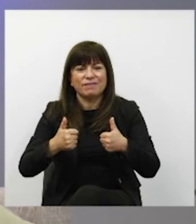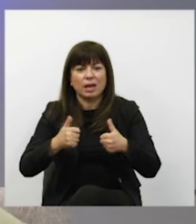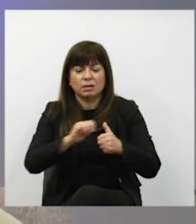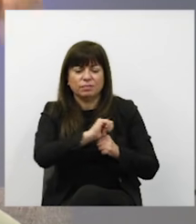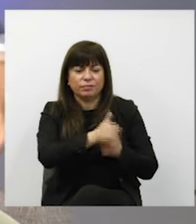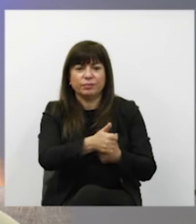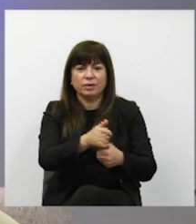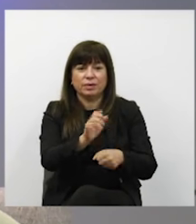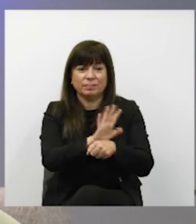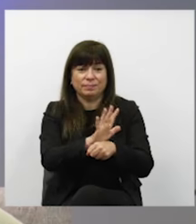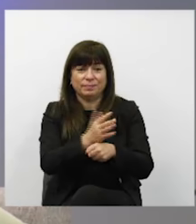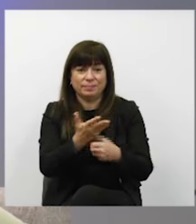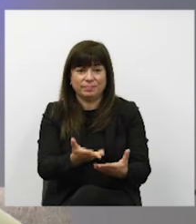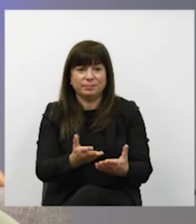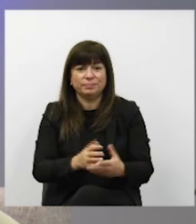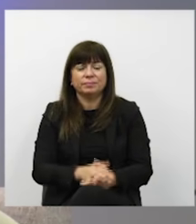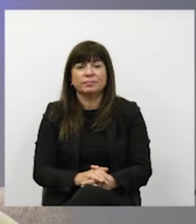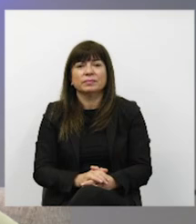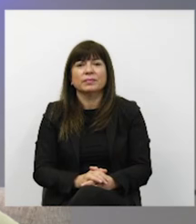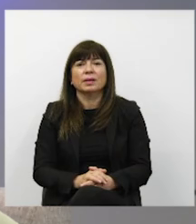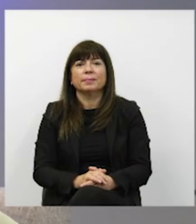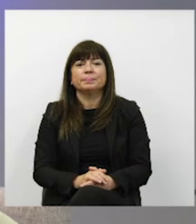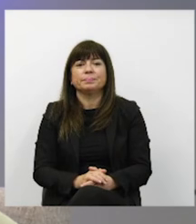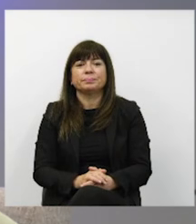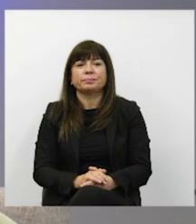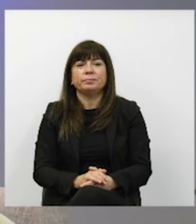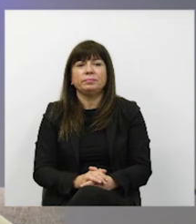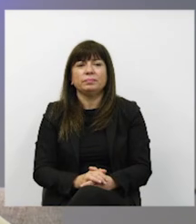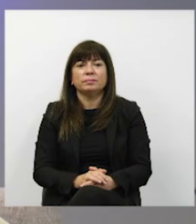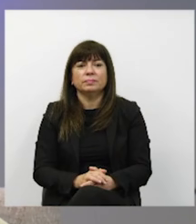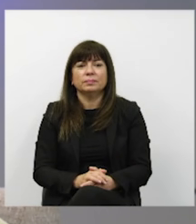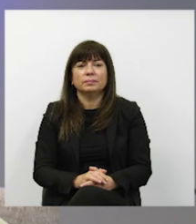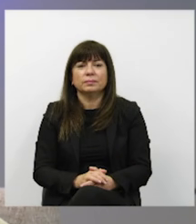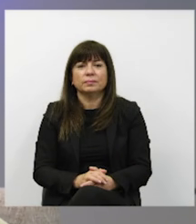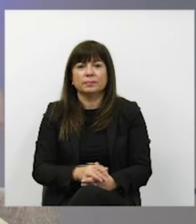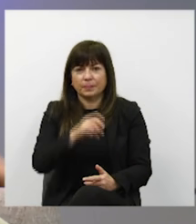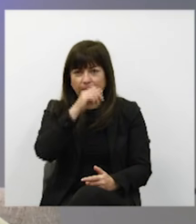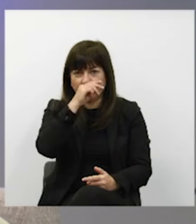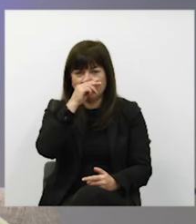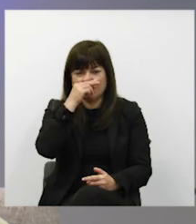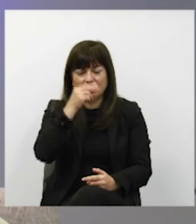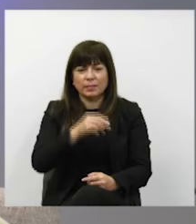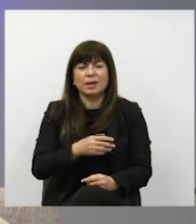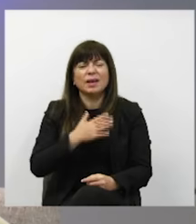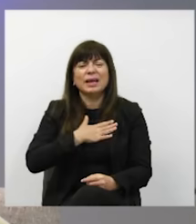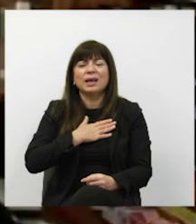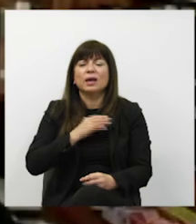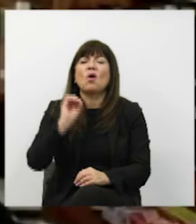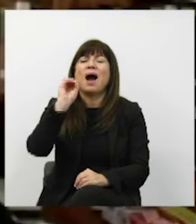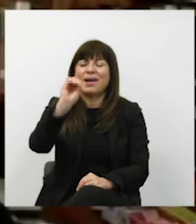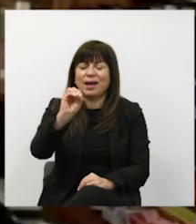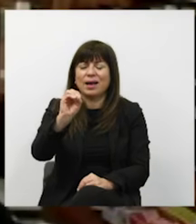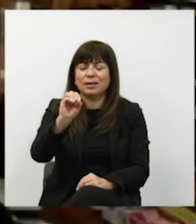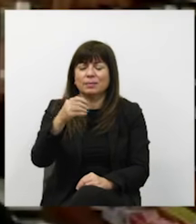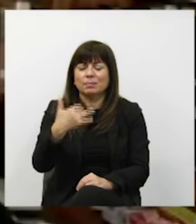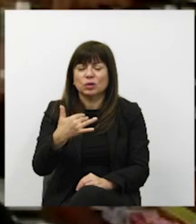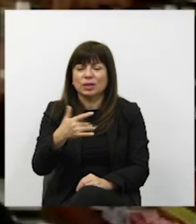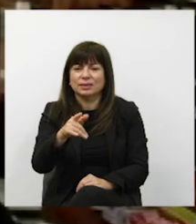nos van a llegar en el fondo en 2 o 3 meses más. Entonces, pero volviendo claro, a la déjame agregar una cosa, Bernardo,